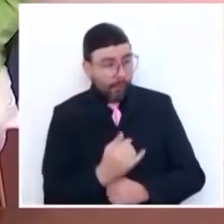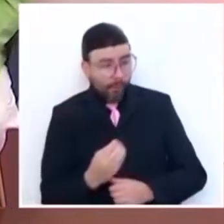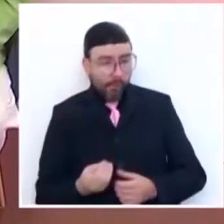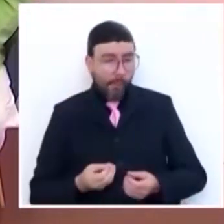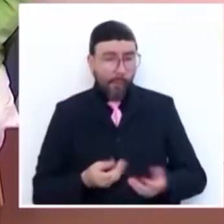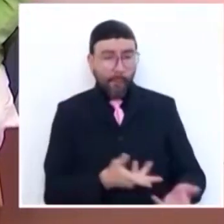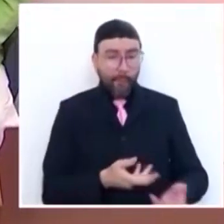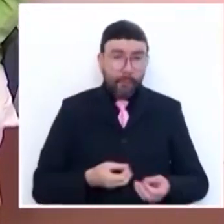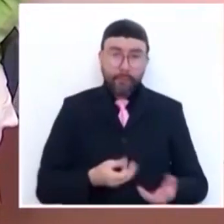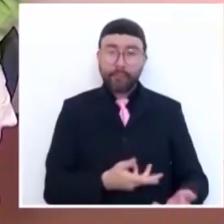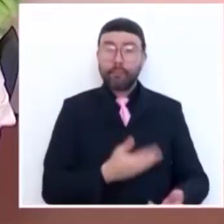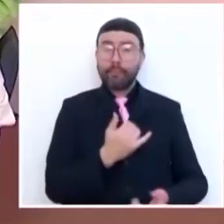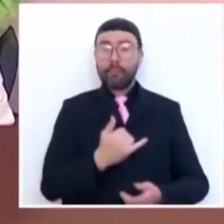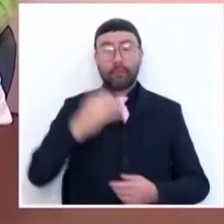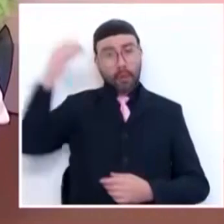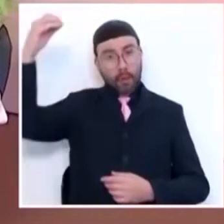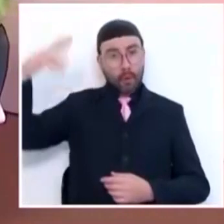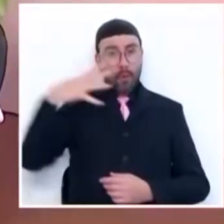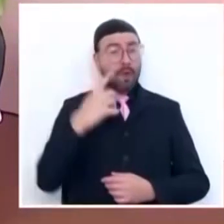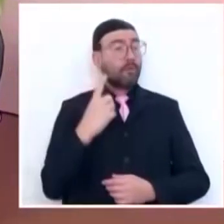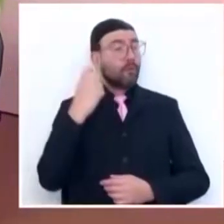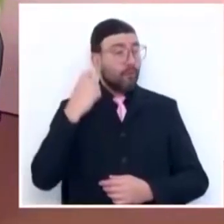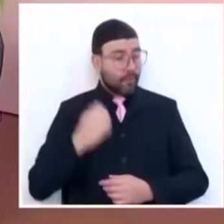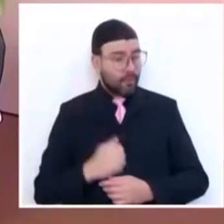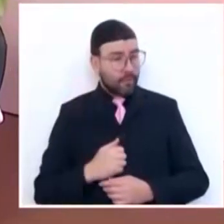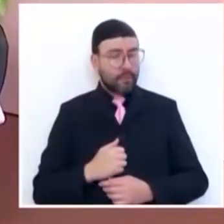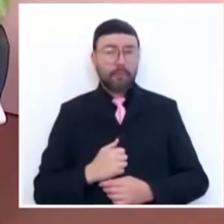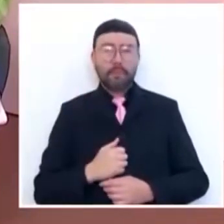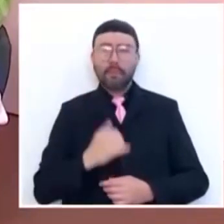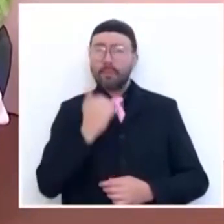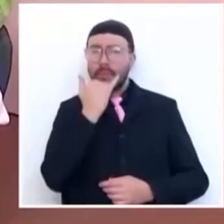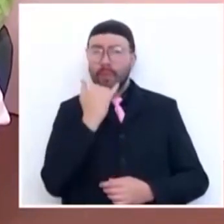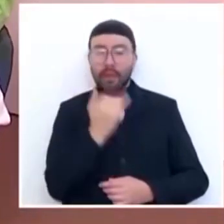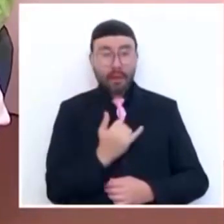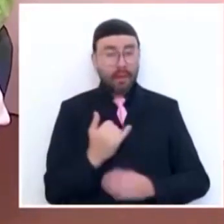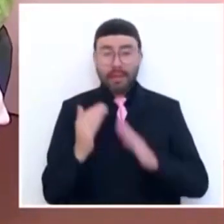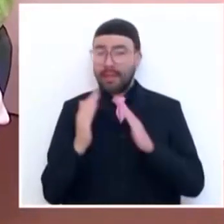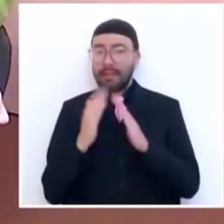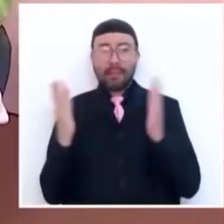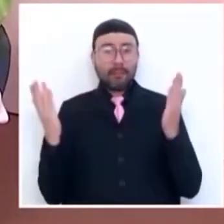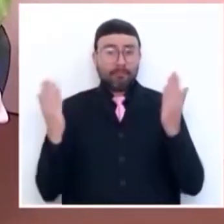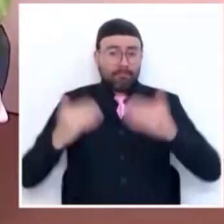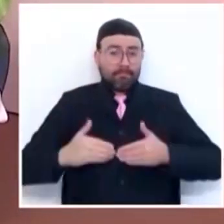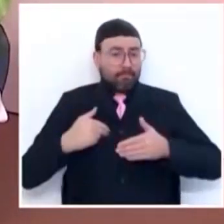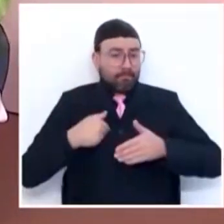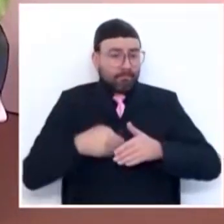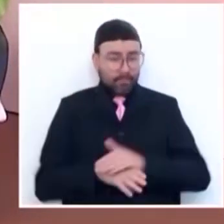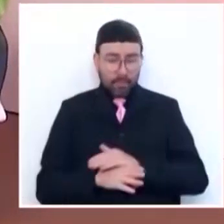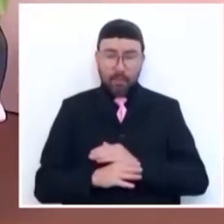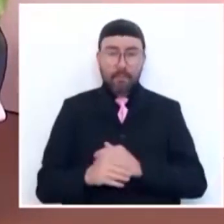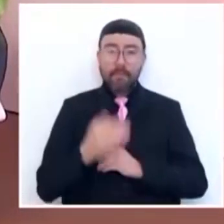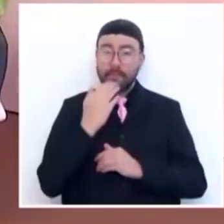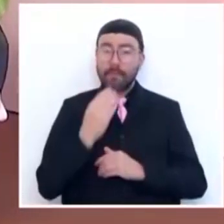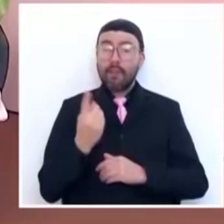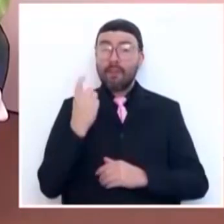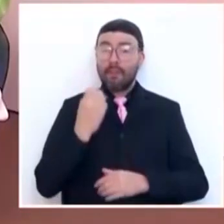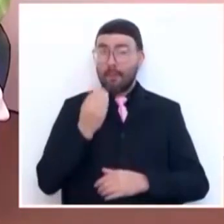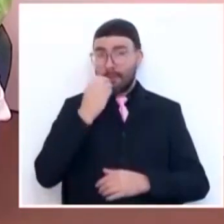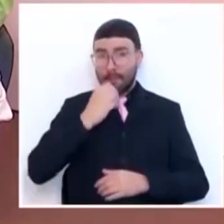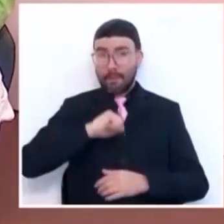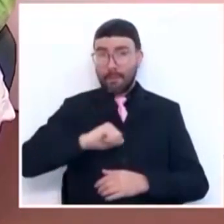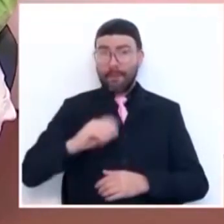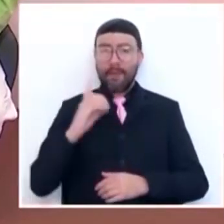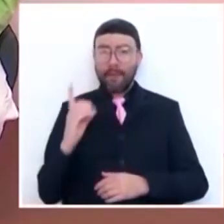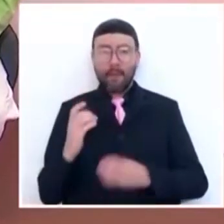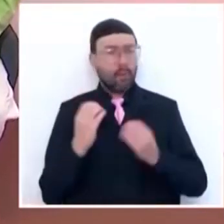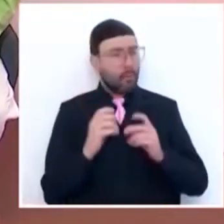del alimento de la luz. ¿Qué pasó con el encierro? ¿Cómo fue ese tema de la vitamina D? ¿Por qué tanta gente se